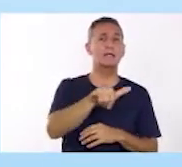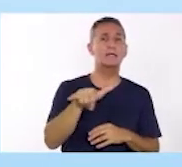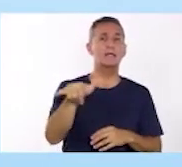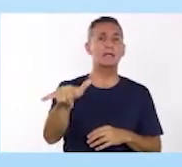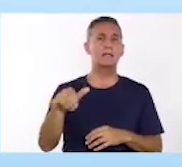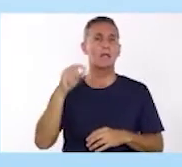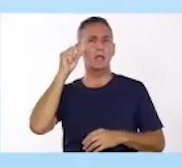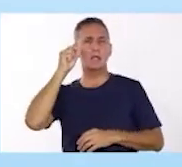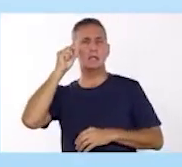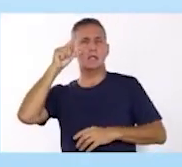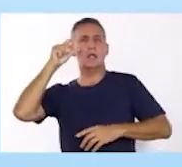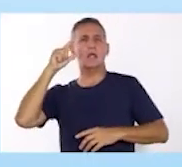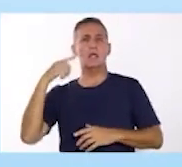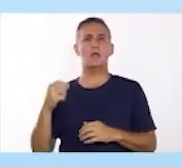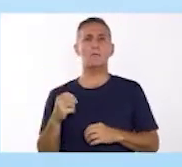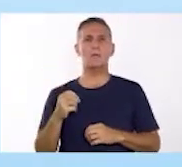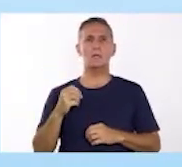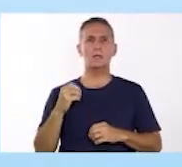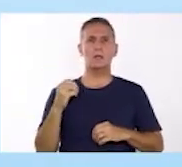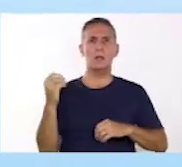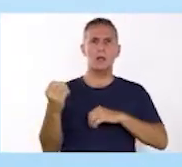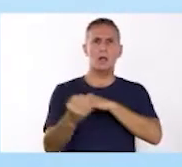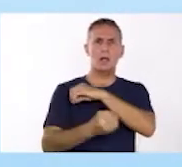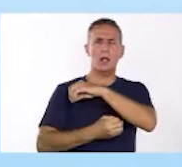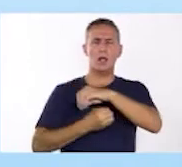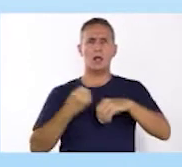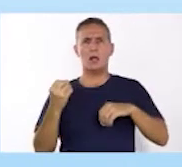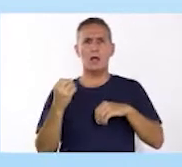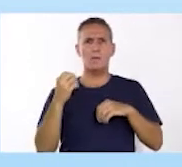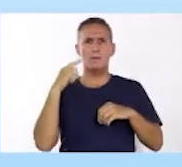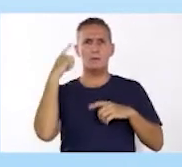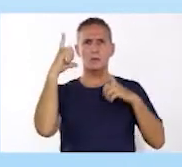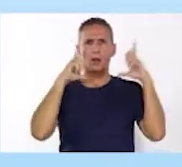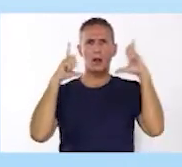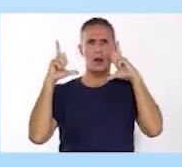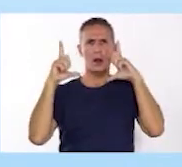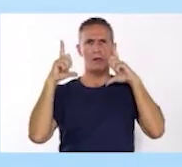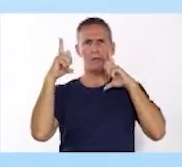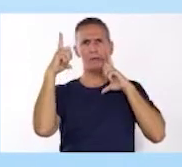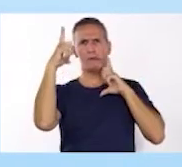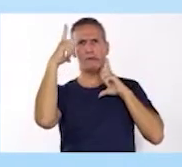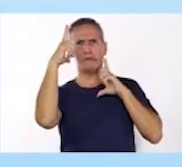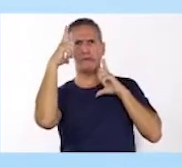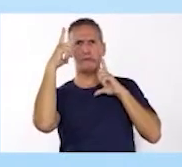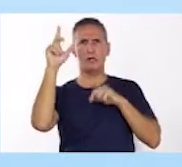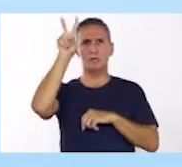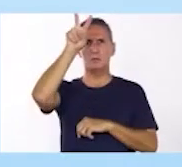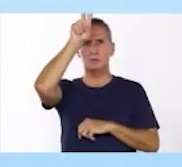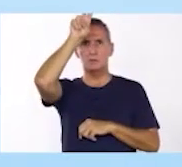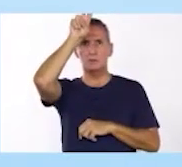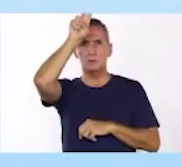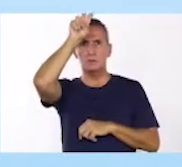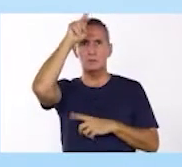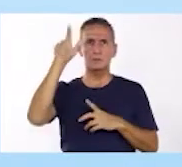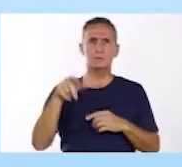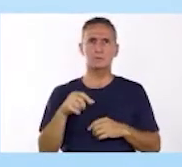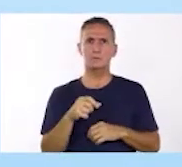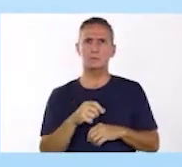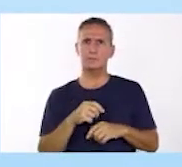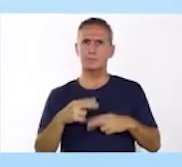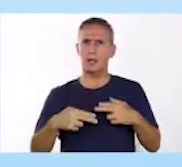despierta convertido en un monstruoso insecto gigante. lo cual hace que, en